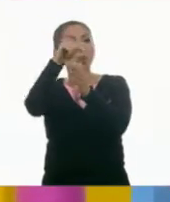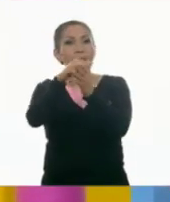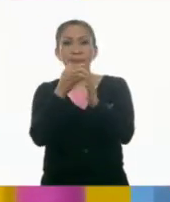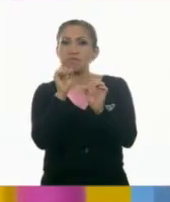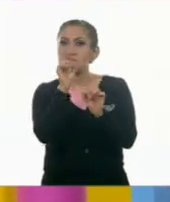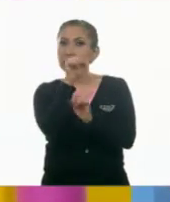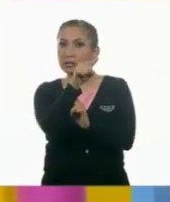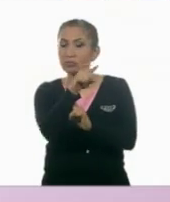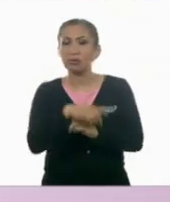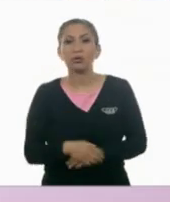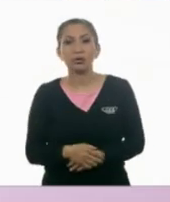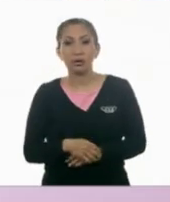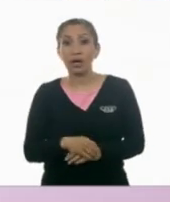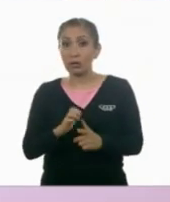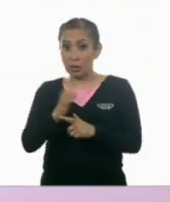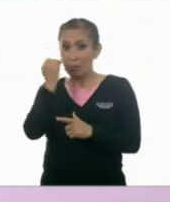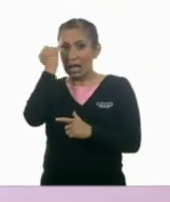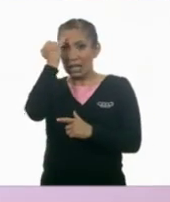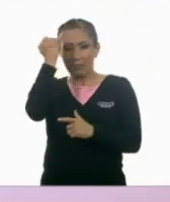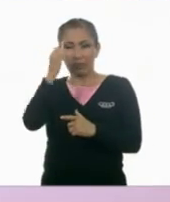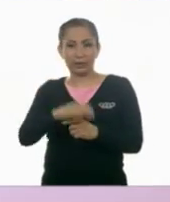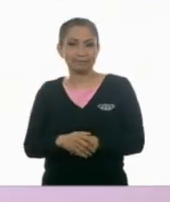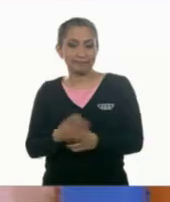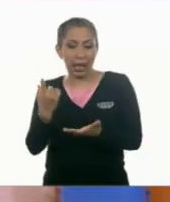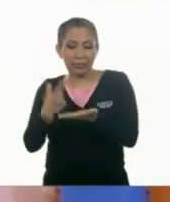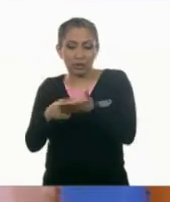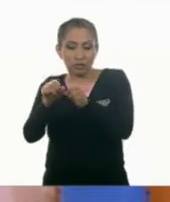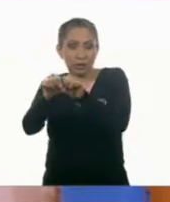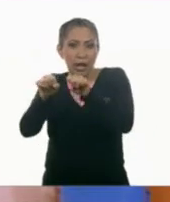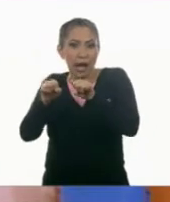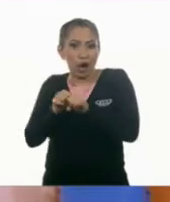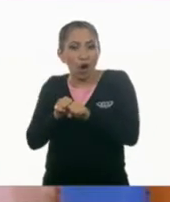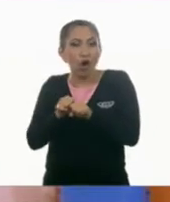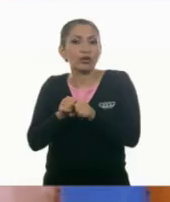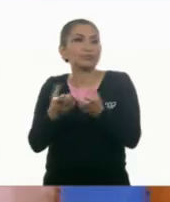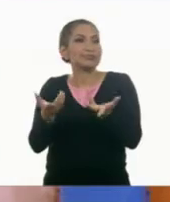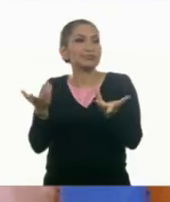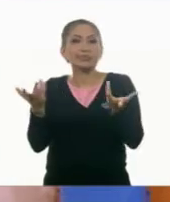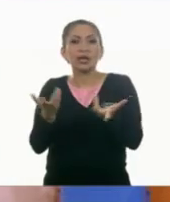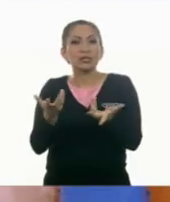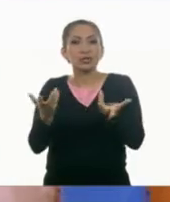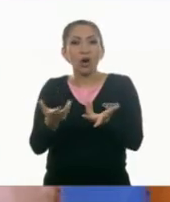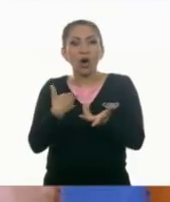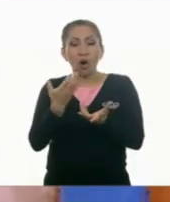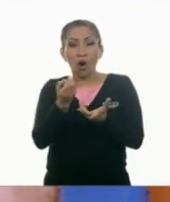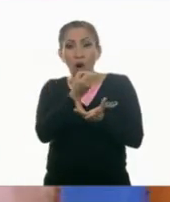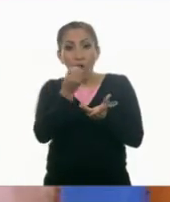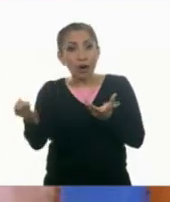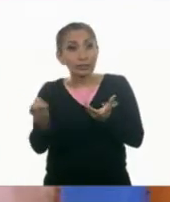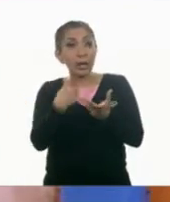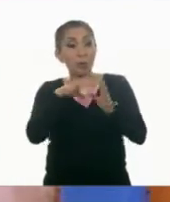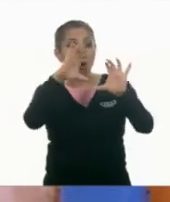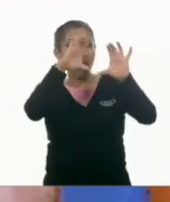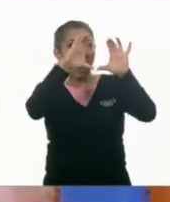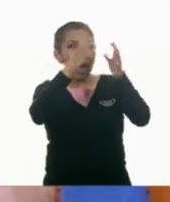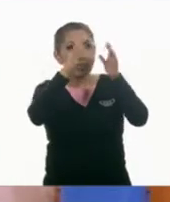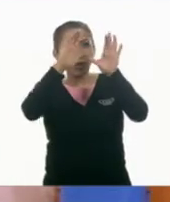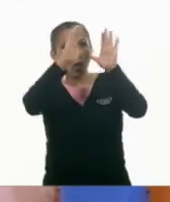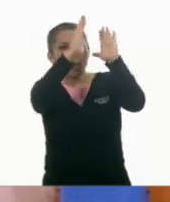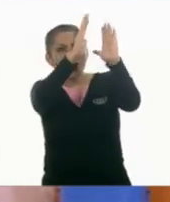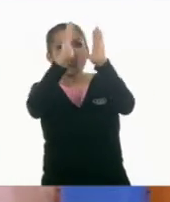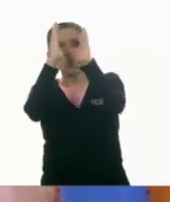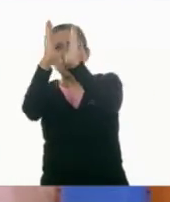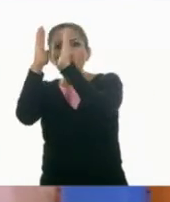imagínate entonces, si en el salón de clases se dieron a la tarea de ordenarlos por categorías o